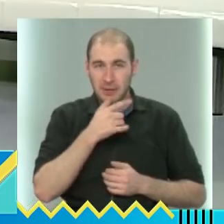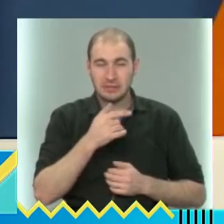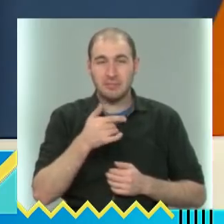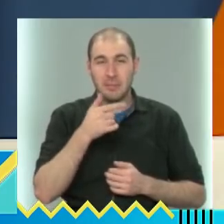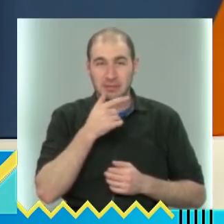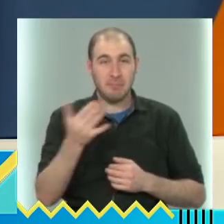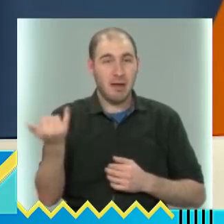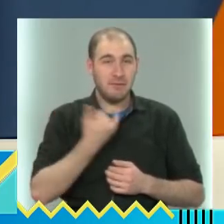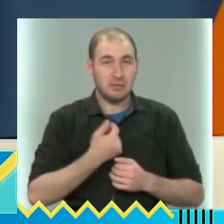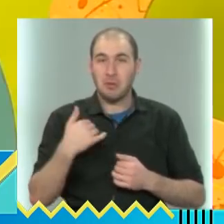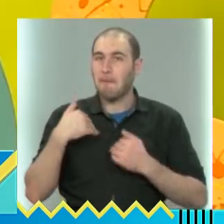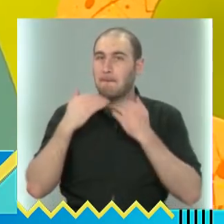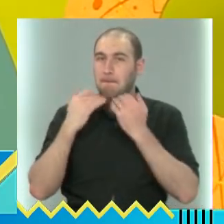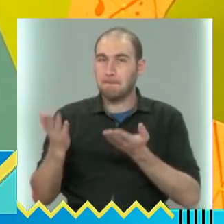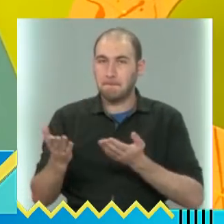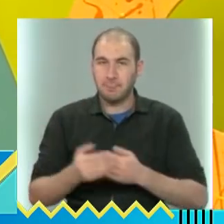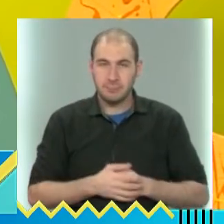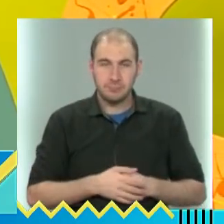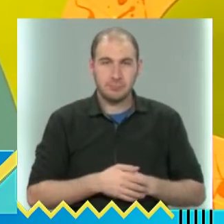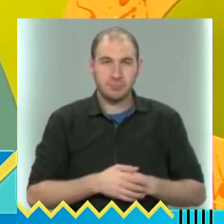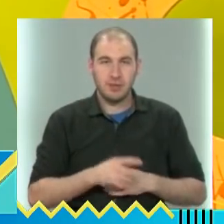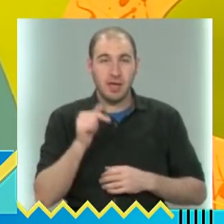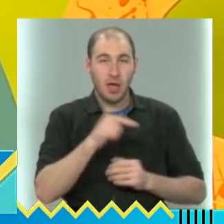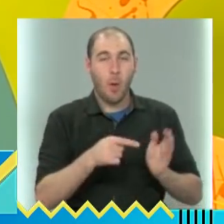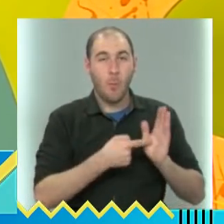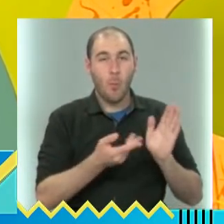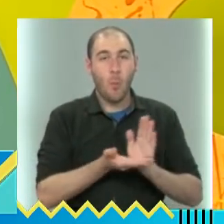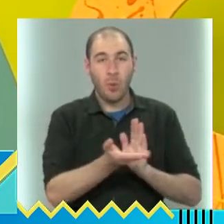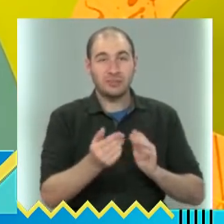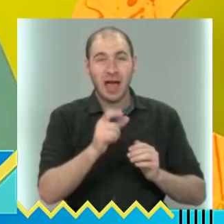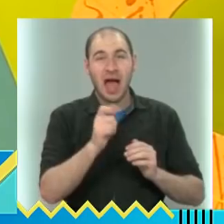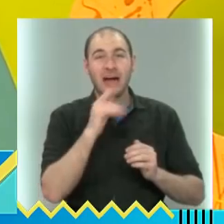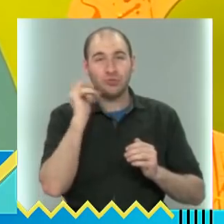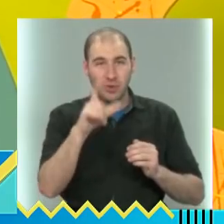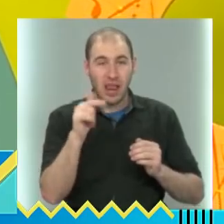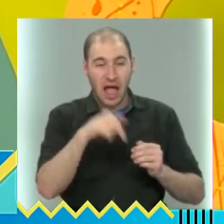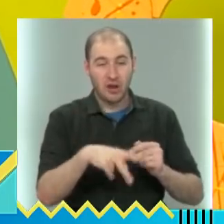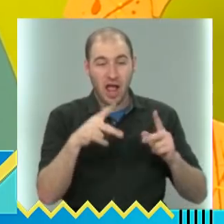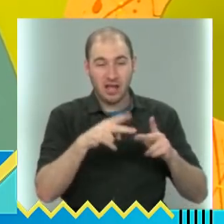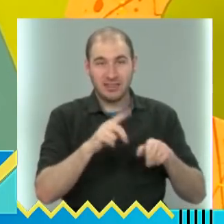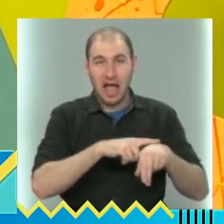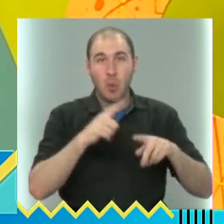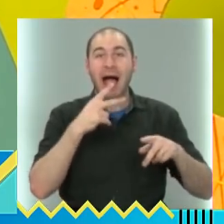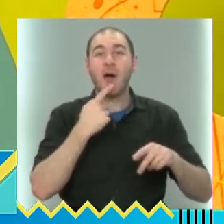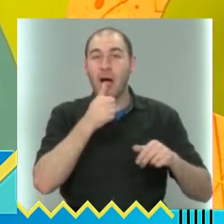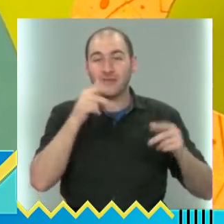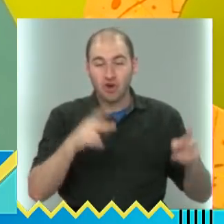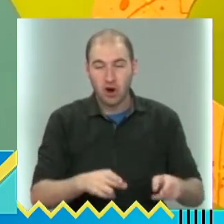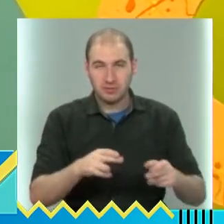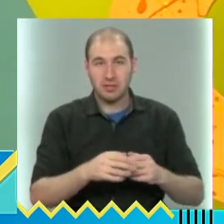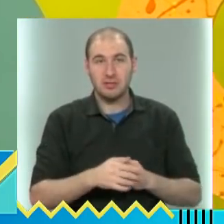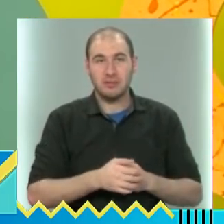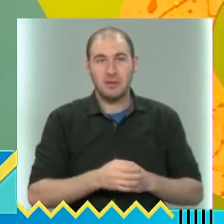así me comunicaron. No tengo la menor idea. Mostrando el marginal del Atuel, que está en época de corta, era corta porque es la época donde